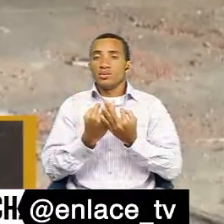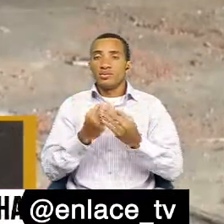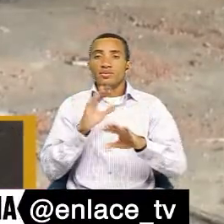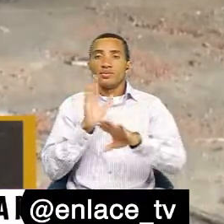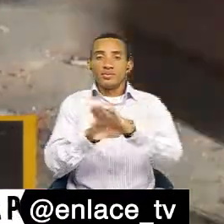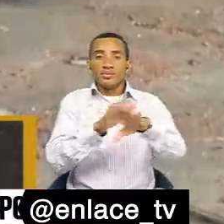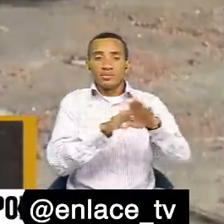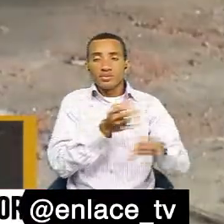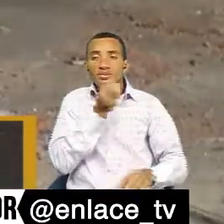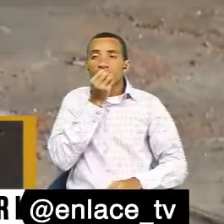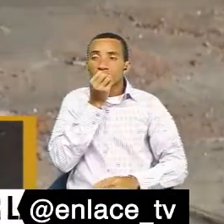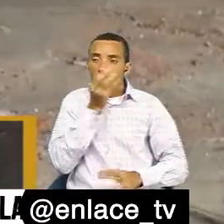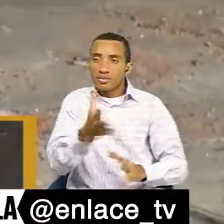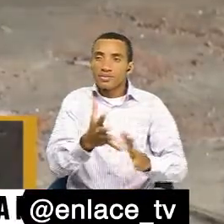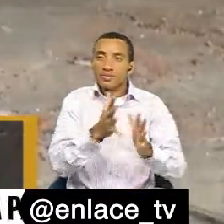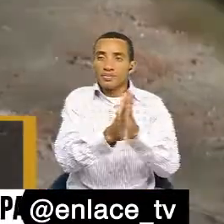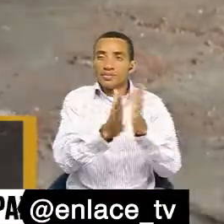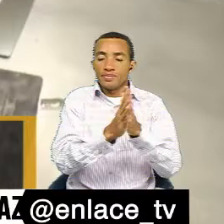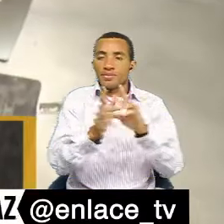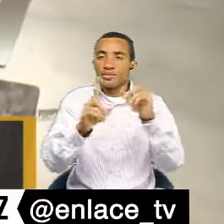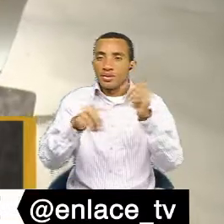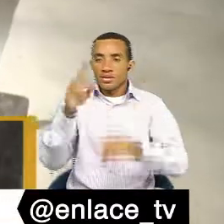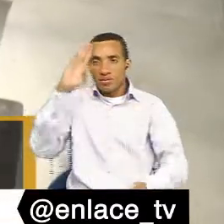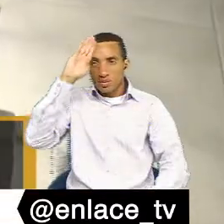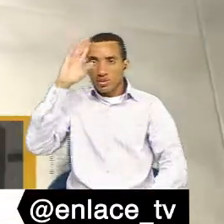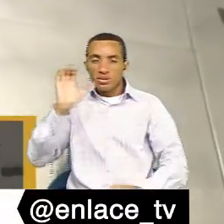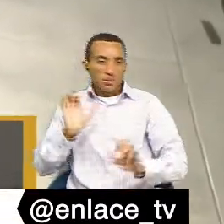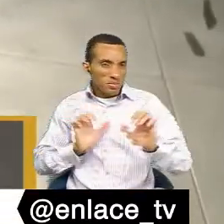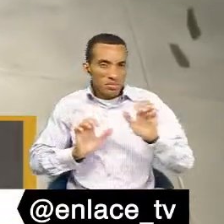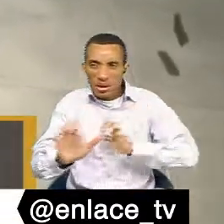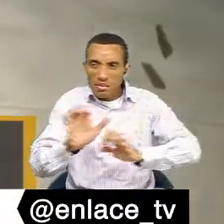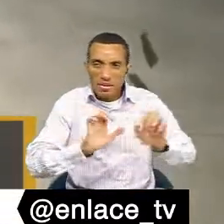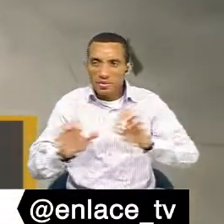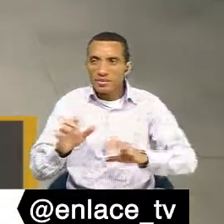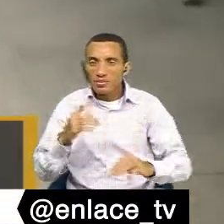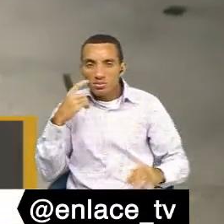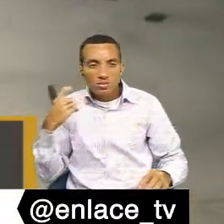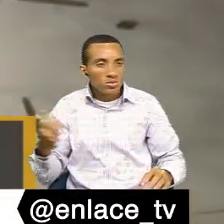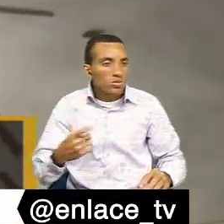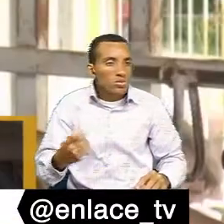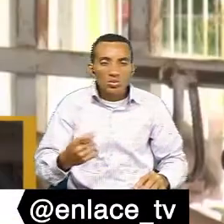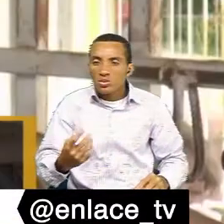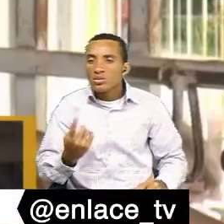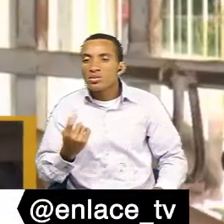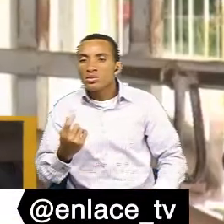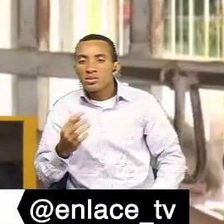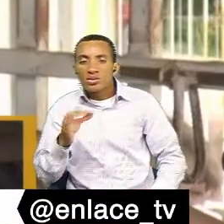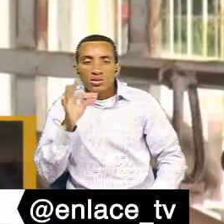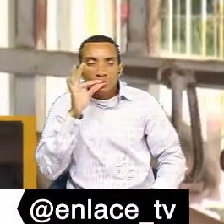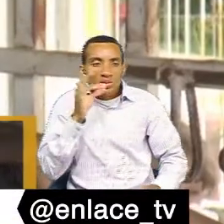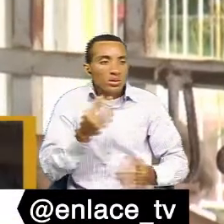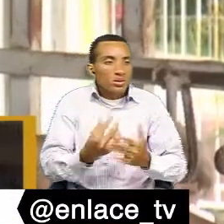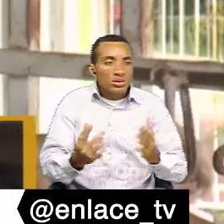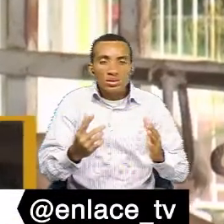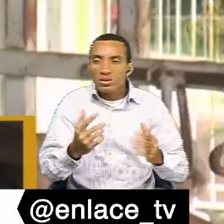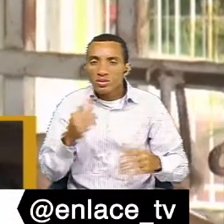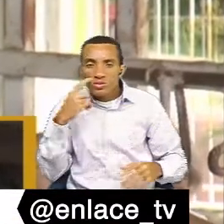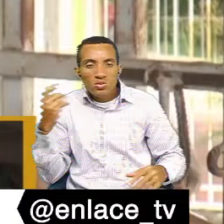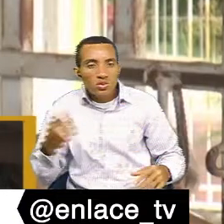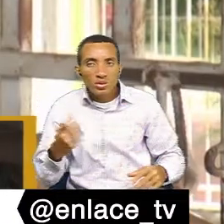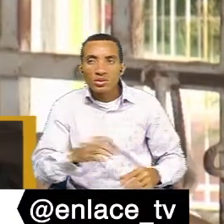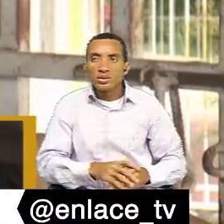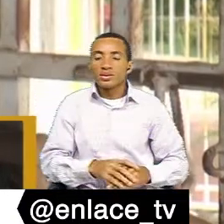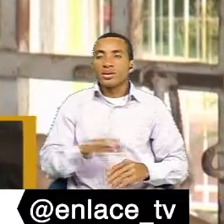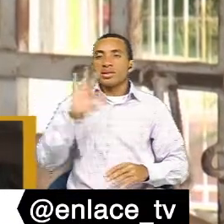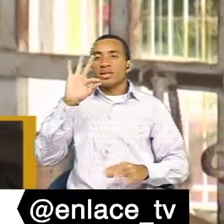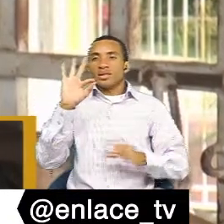de un posible abuso de autoridad cuando miembros de la policía irrumpieron su domicilio en busca de drogas ilícitas. Irrumpieron a las horas de la madrugada,